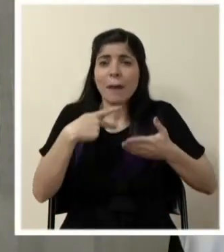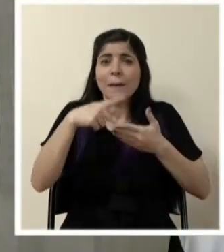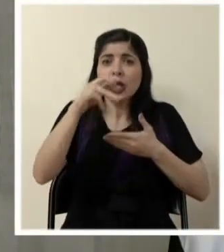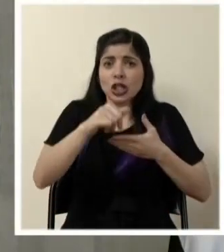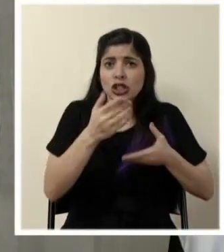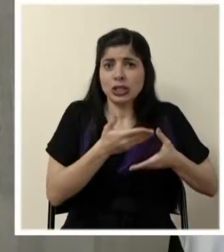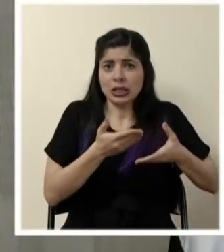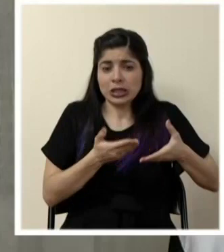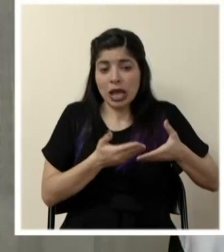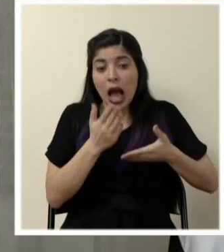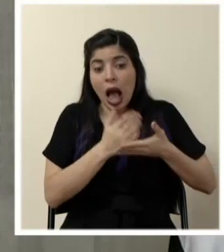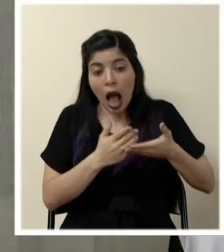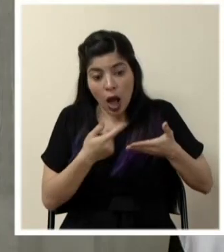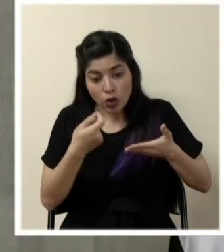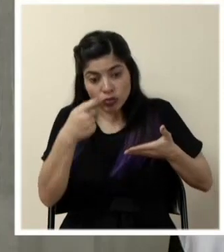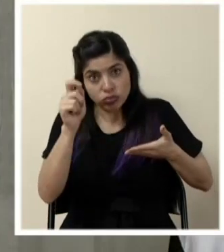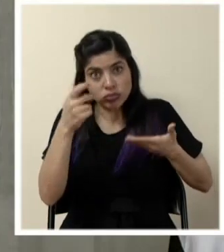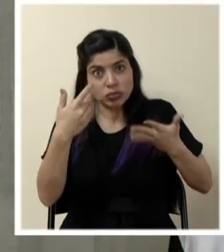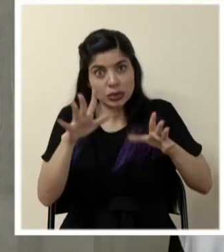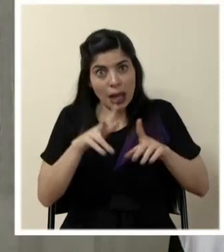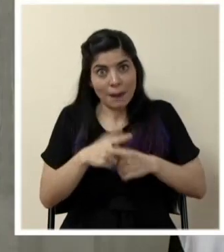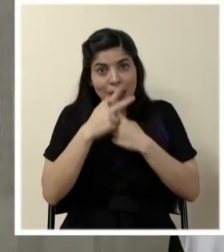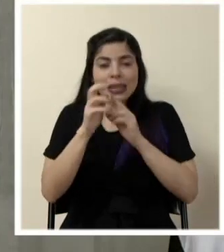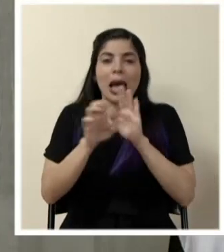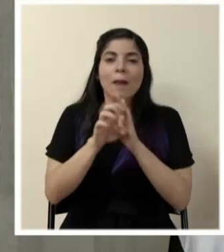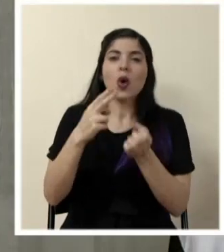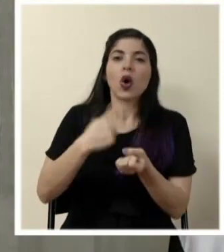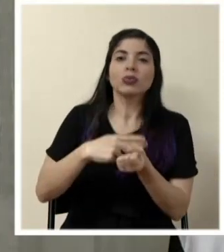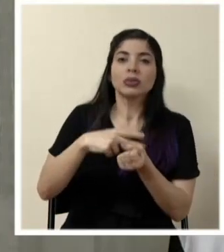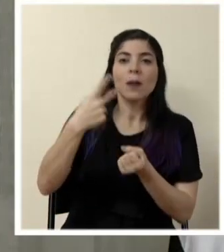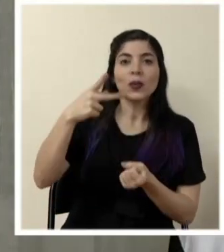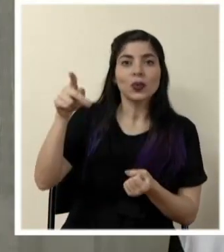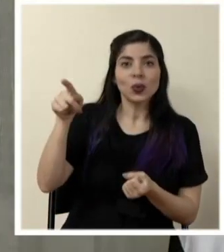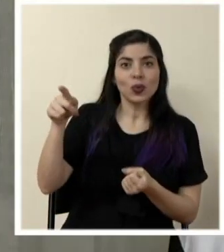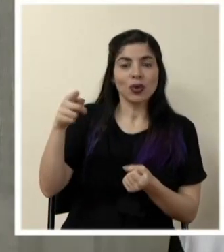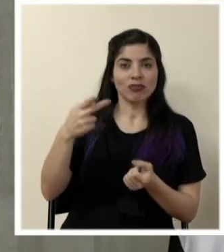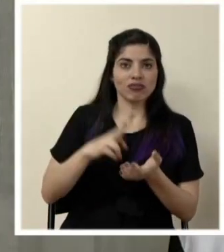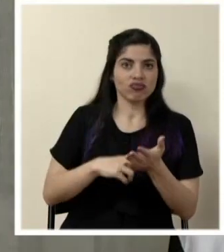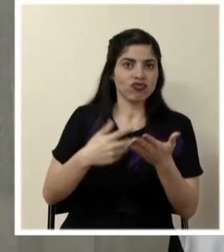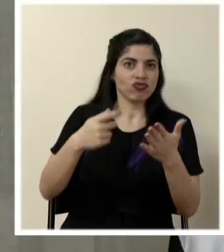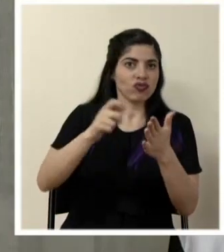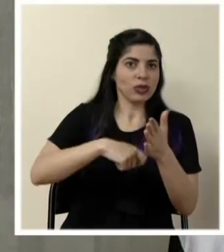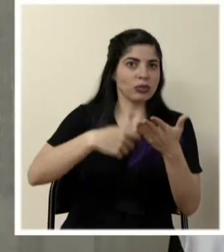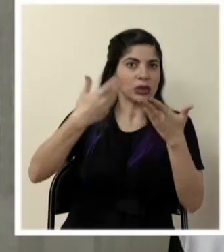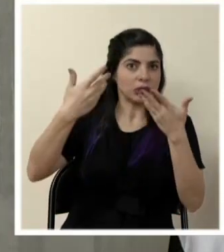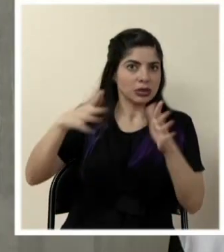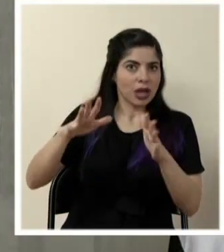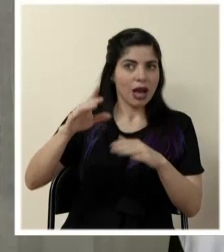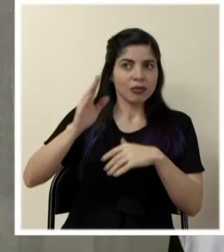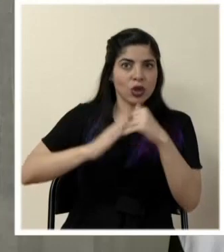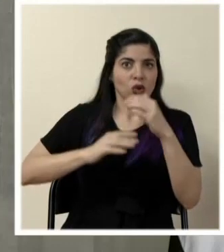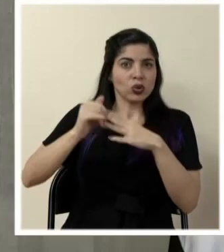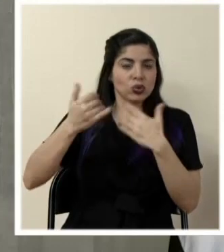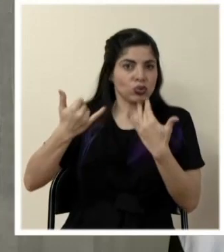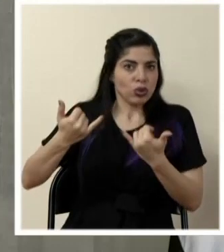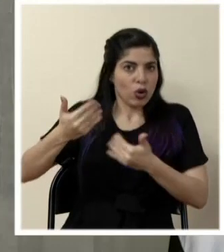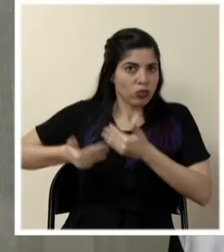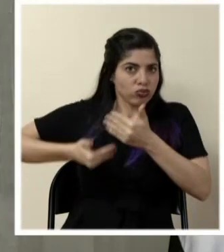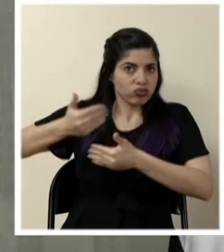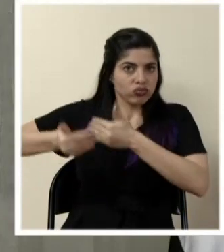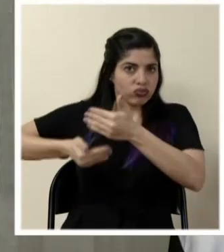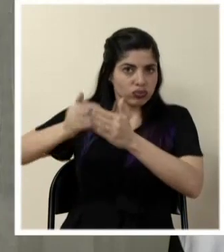están encaminados. Ahí está el hospital de Punta Arenas con un contrato ya firmado y la constructora ya en pleno